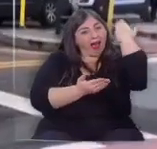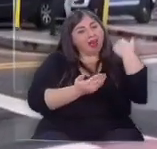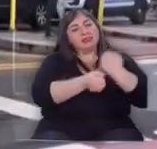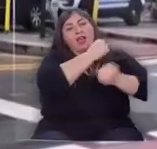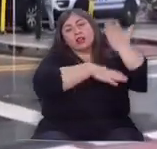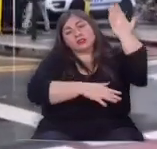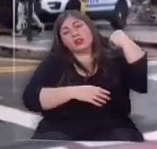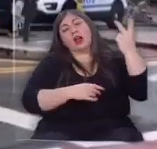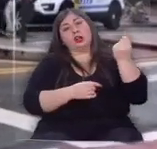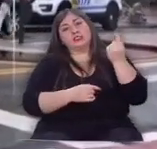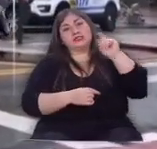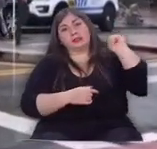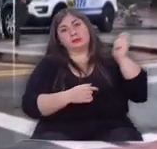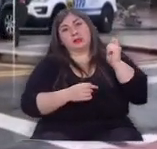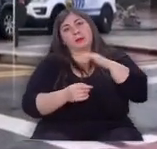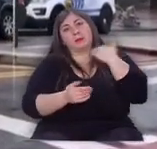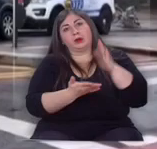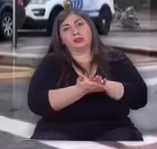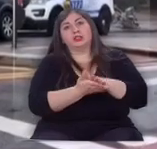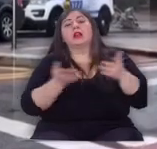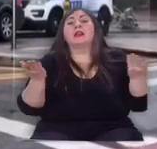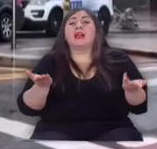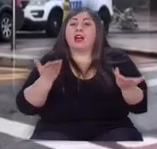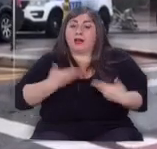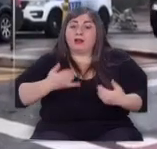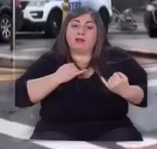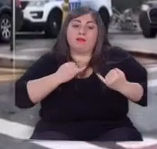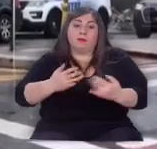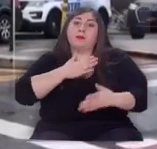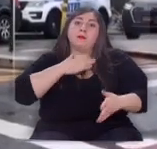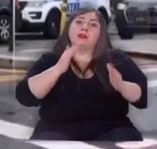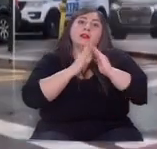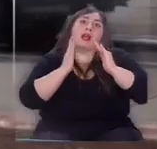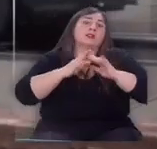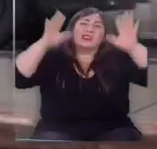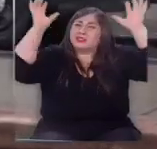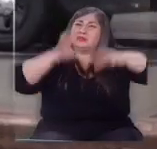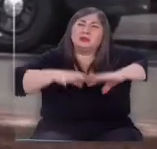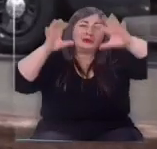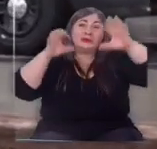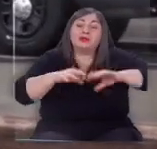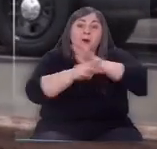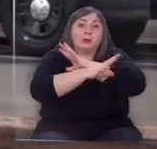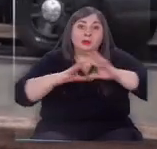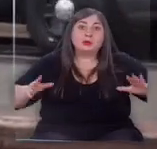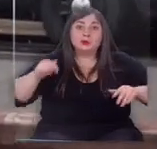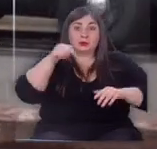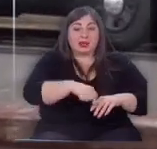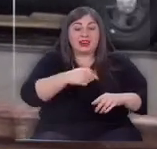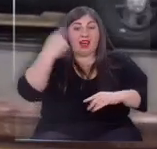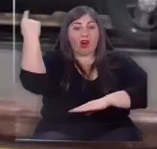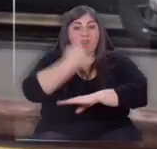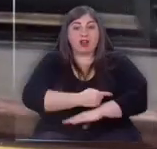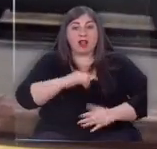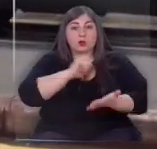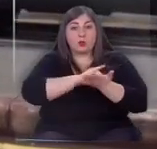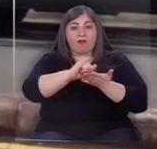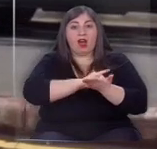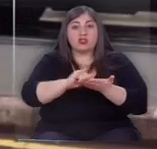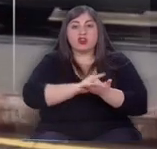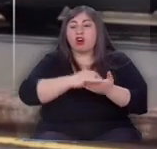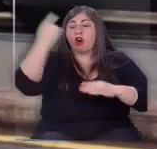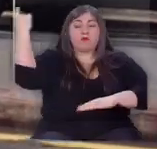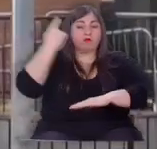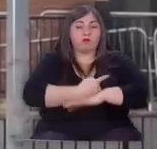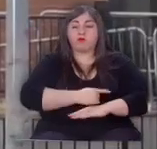Gemelas. Hoy, informando desde mi casa, ha sido un día de lluvia intensa durante esta jornada acá en Nueva York. Durante toda la jornada ha